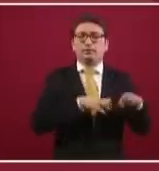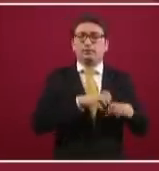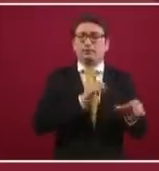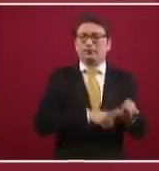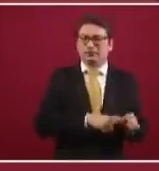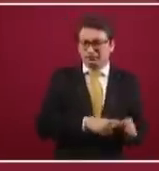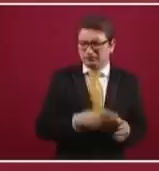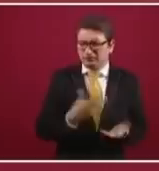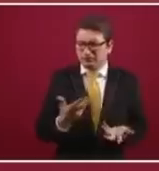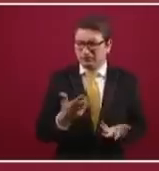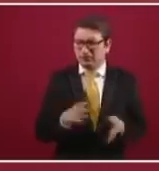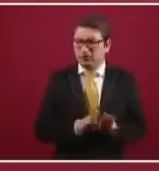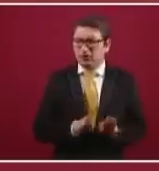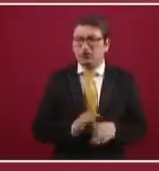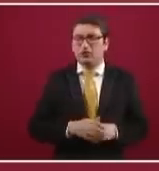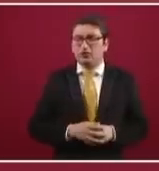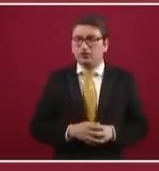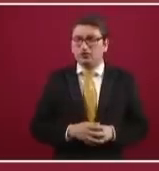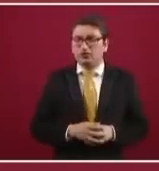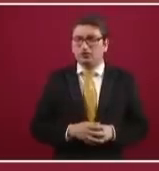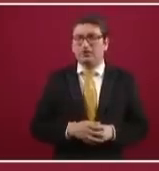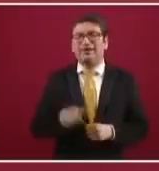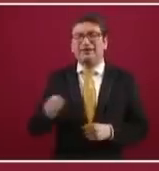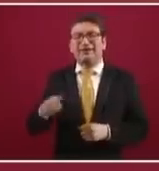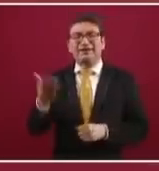bancos que ellos rescataron